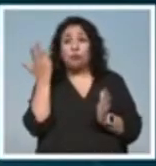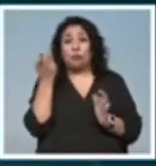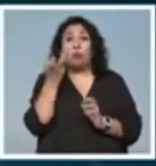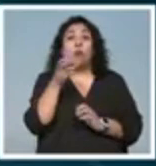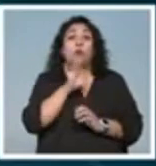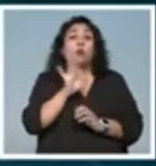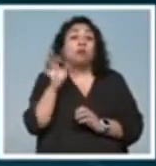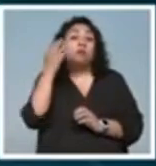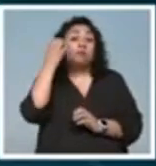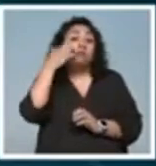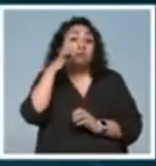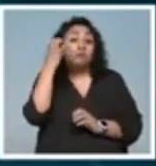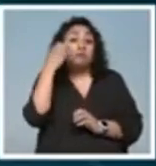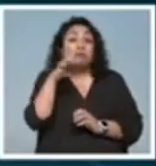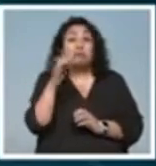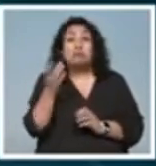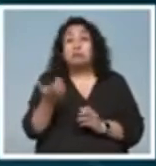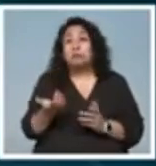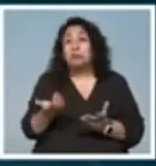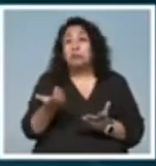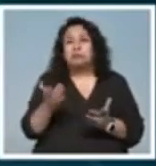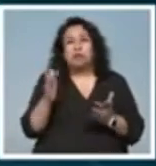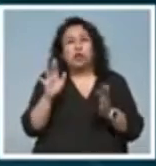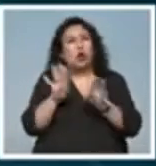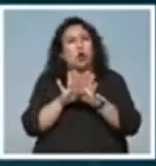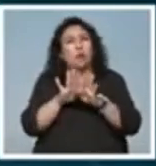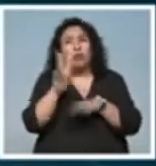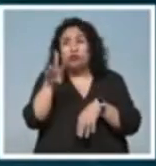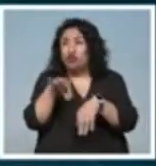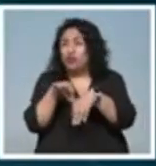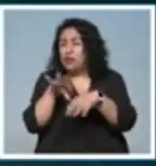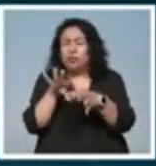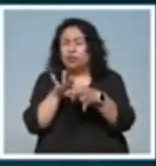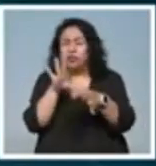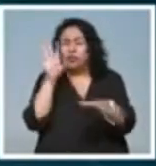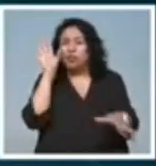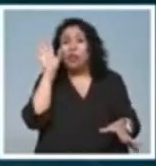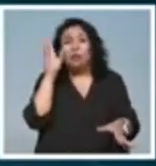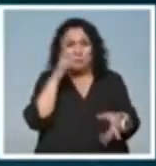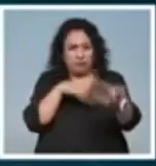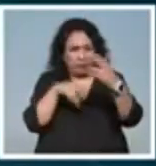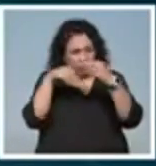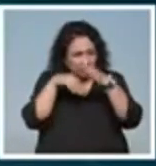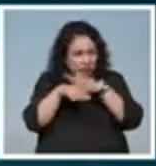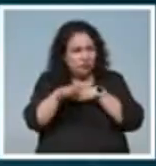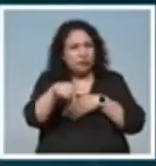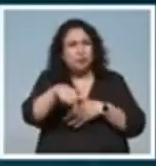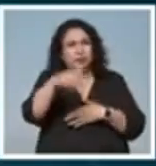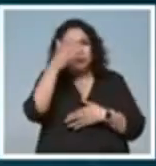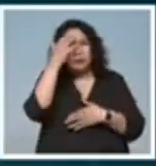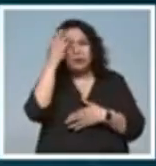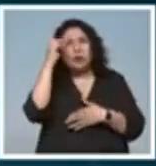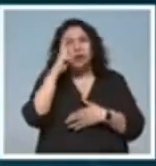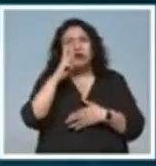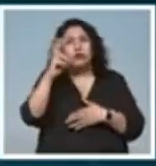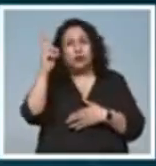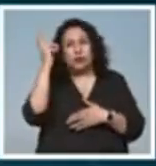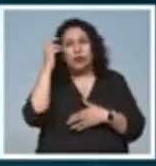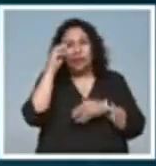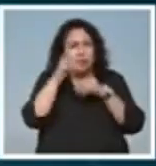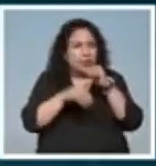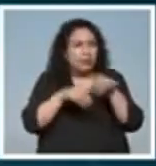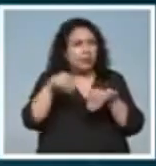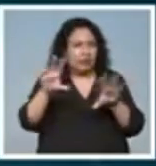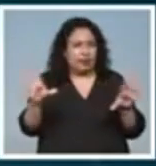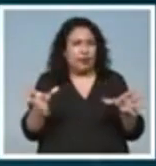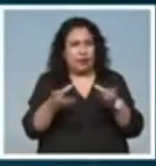pueden llevar una experiencia más de desconexión de la realidad que está afuera y venir a sumergirse a un sueño que estamos creando aquí